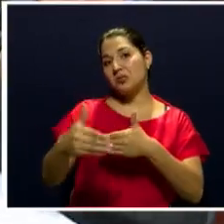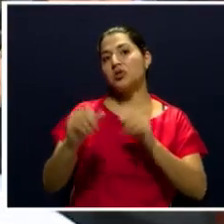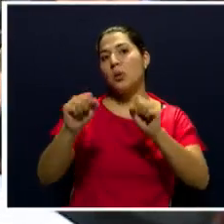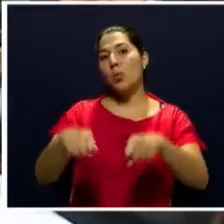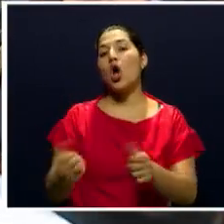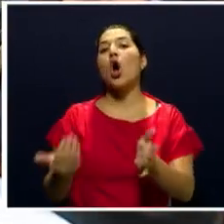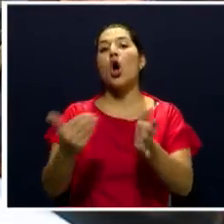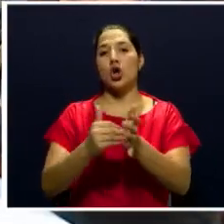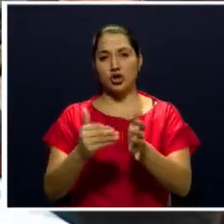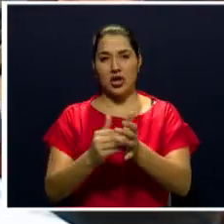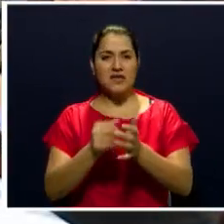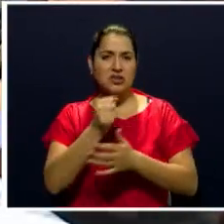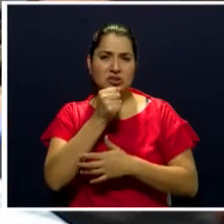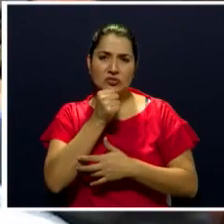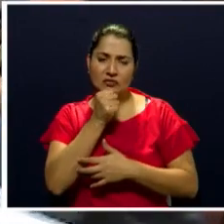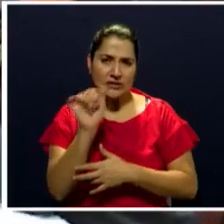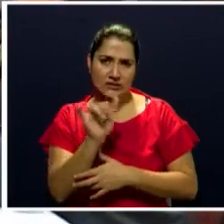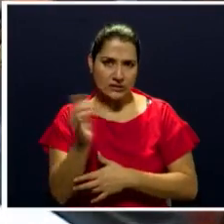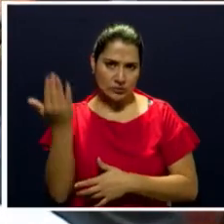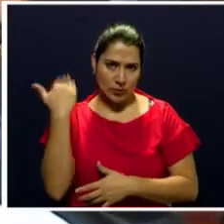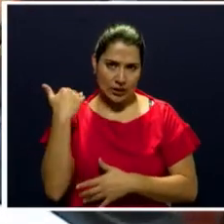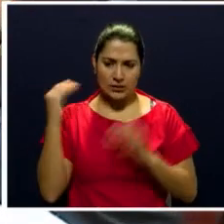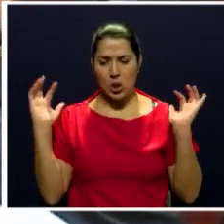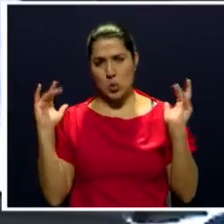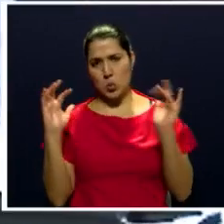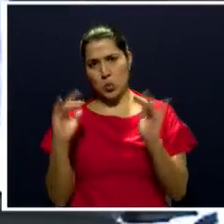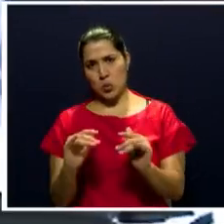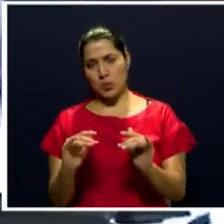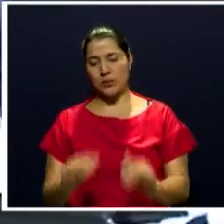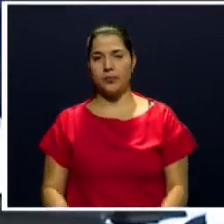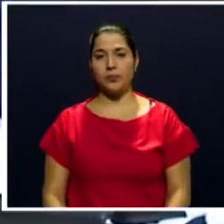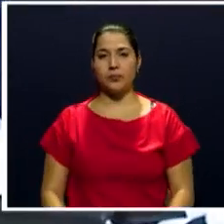a conferencias presenciales.